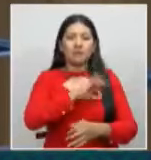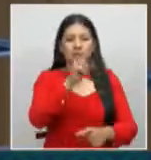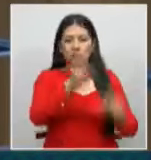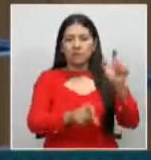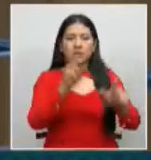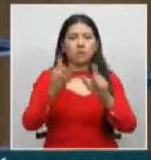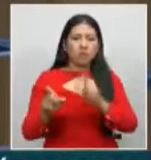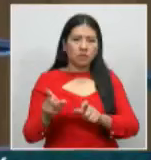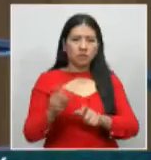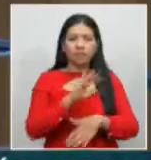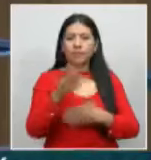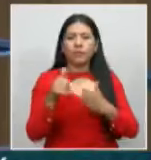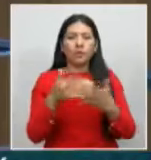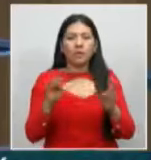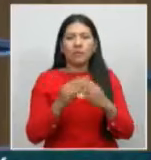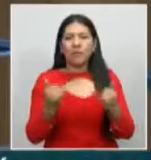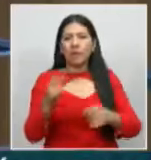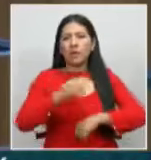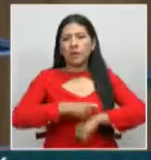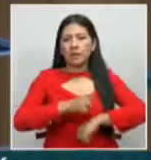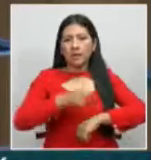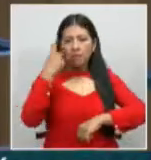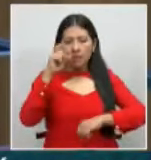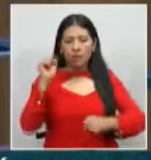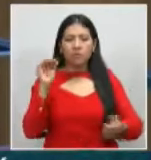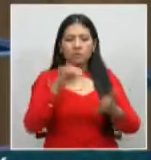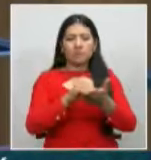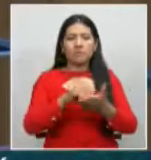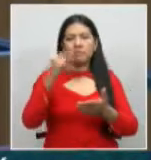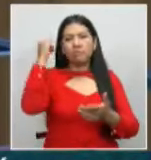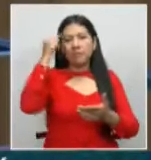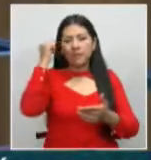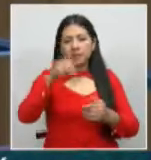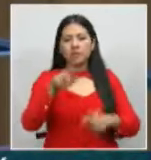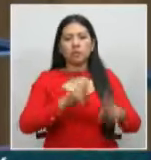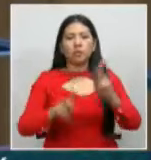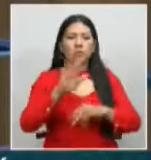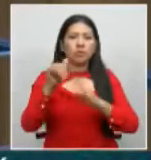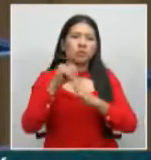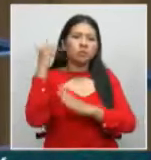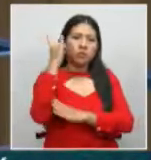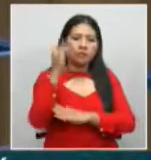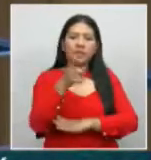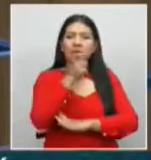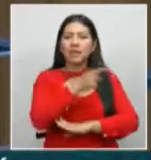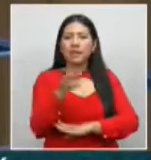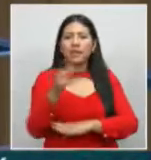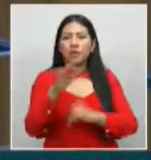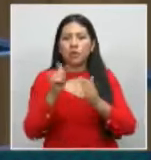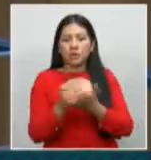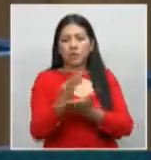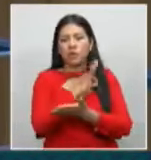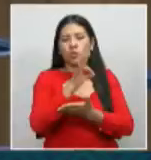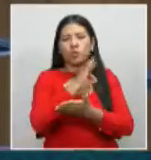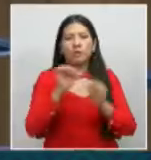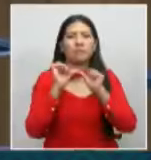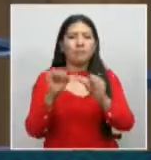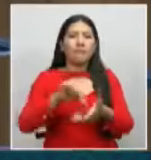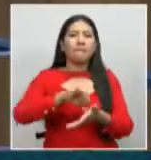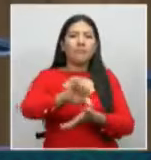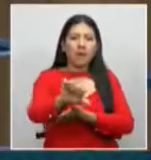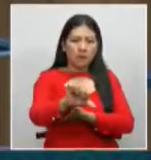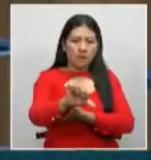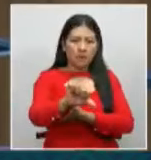personales, es momento que se pongan a pensar en el pueblo boliviano, que es quien les paga su salario. Si ellos